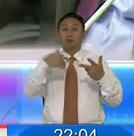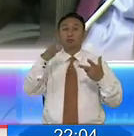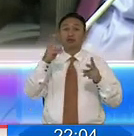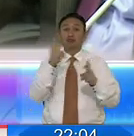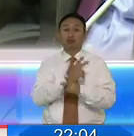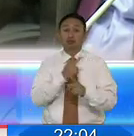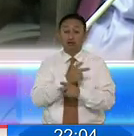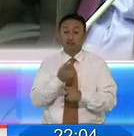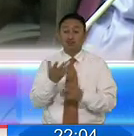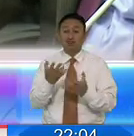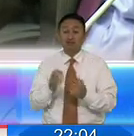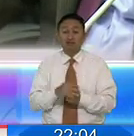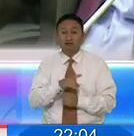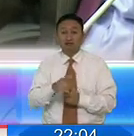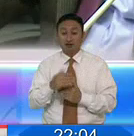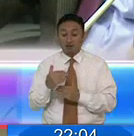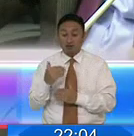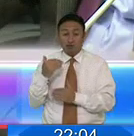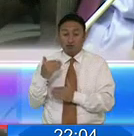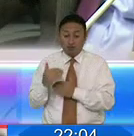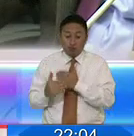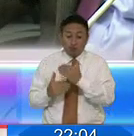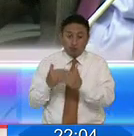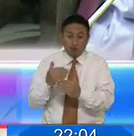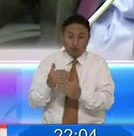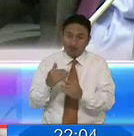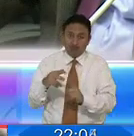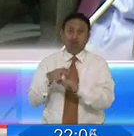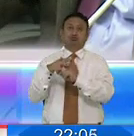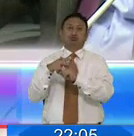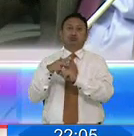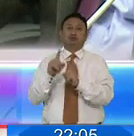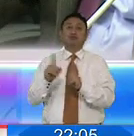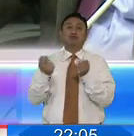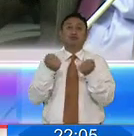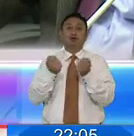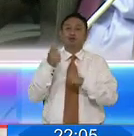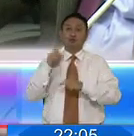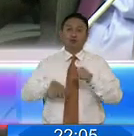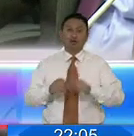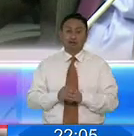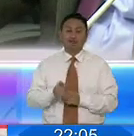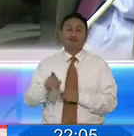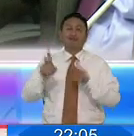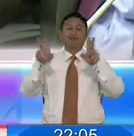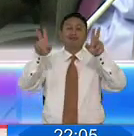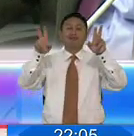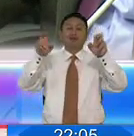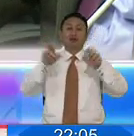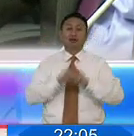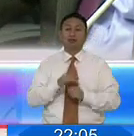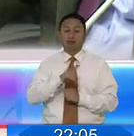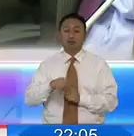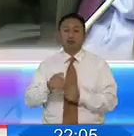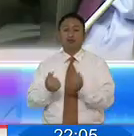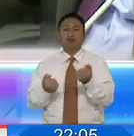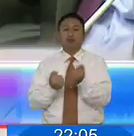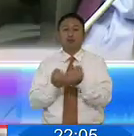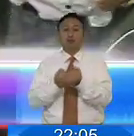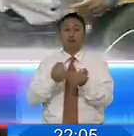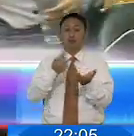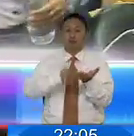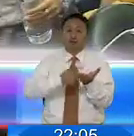romper la cadena secuencial del proceso de control en lo que tiene que ver con los sustentos de auditoría